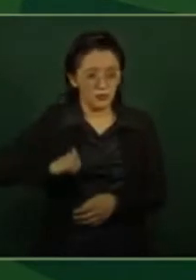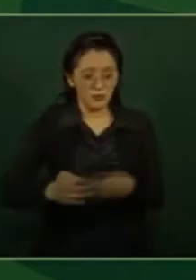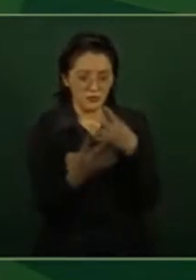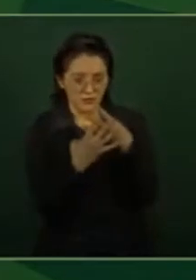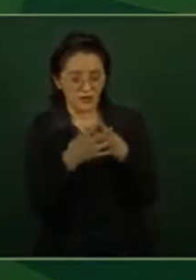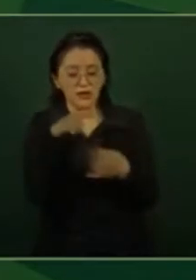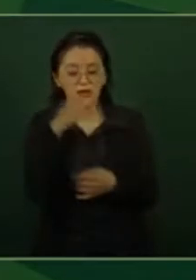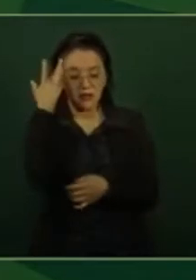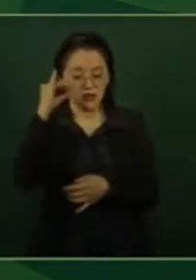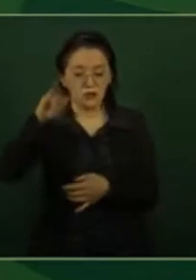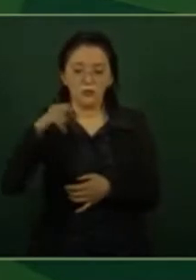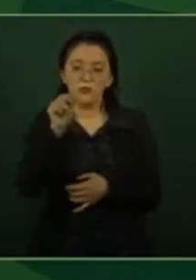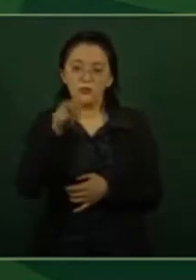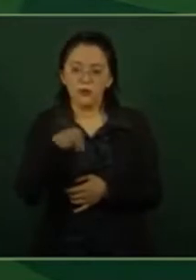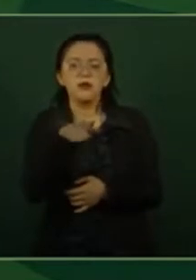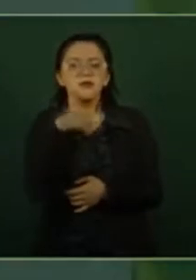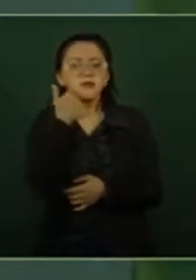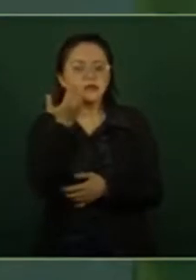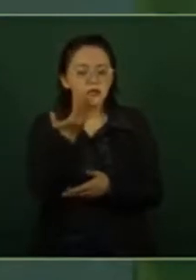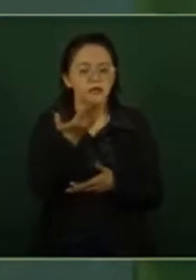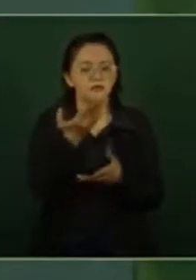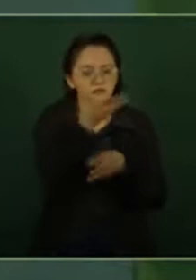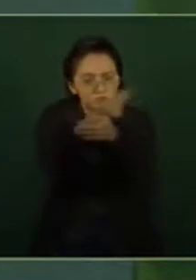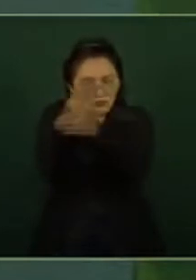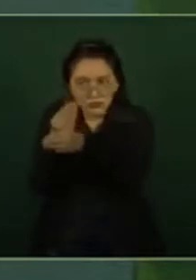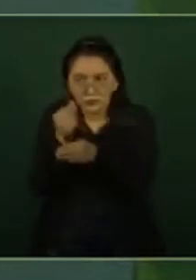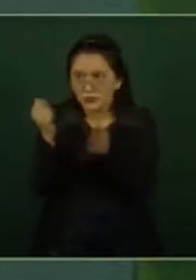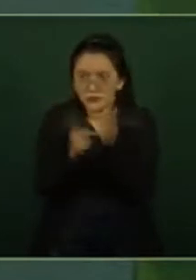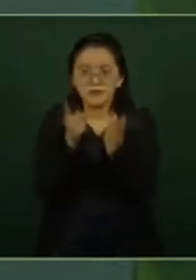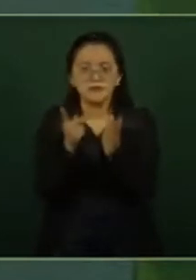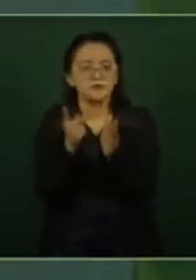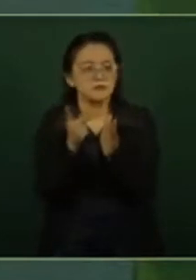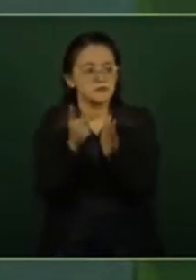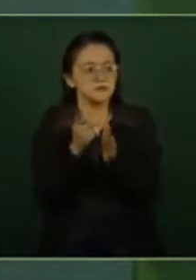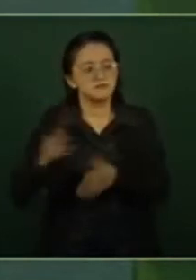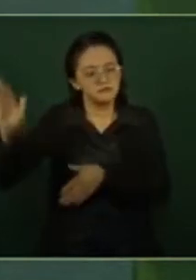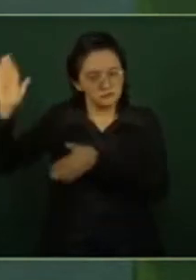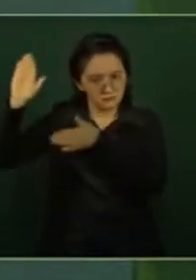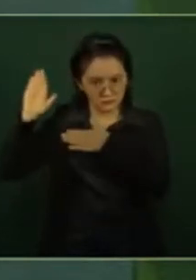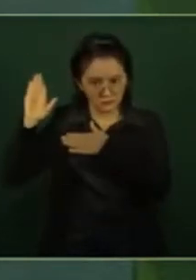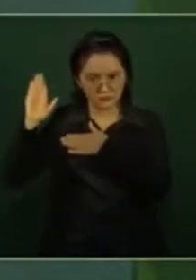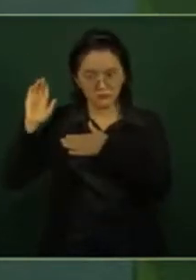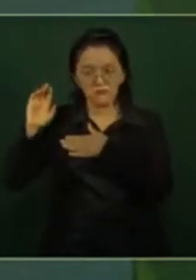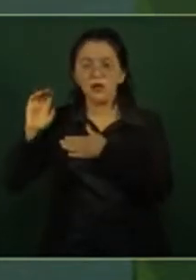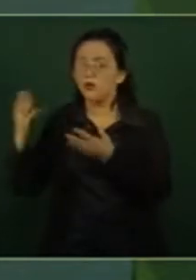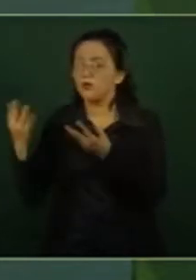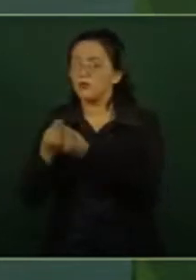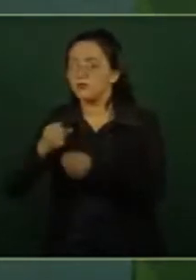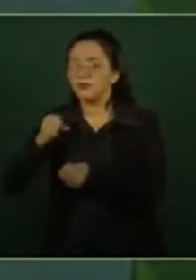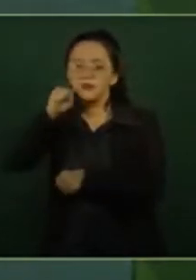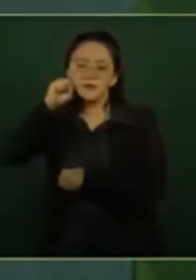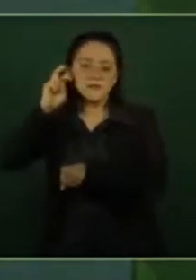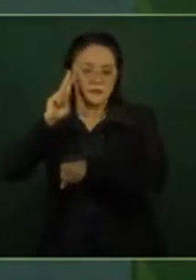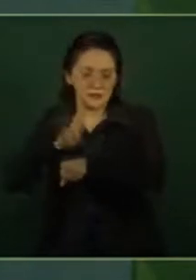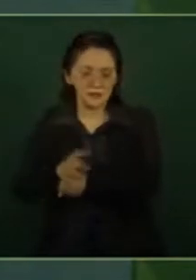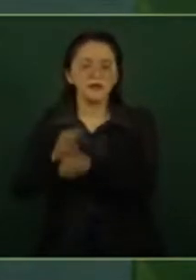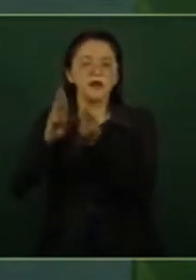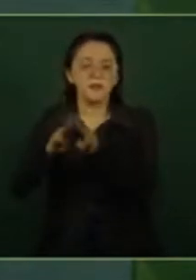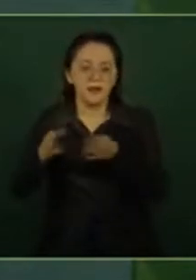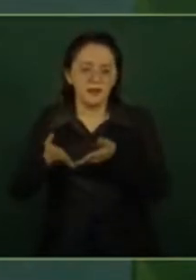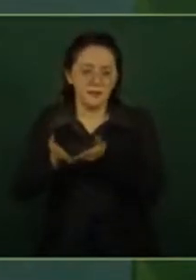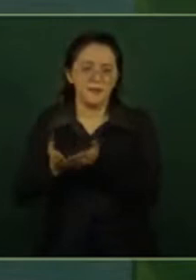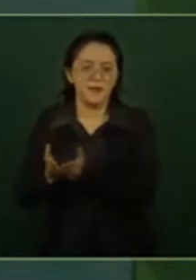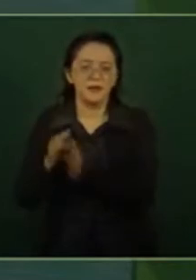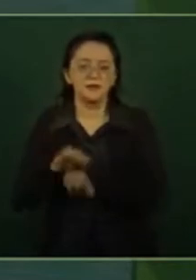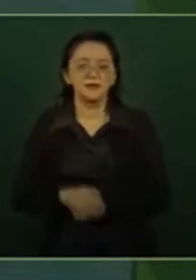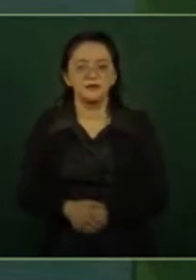Ulúa. Hago ese compromiso y lo va a hacer la Secretaría de Marina. Vamos a hablar con